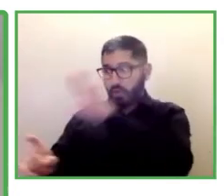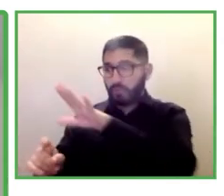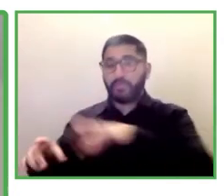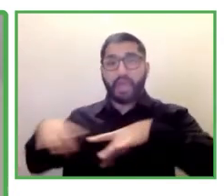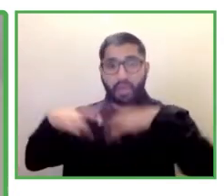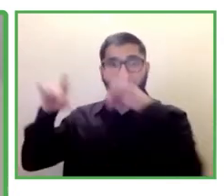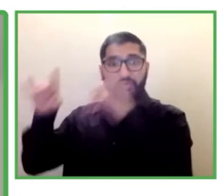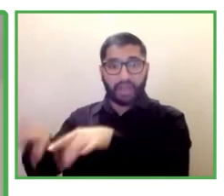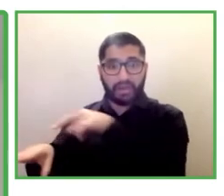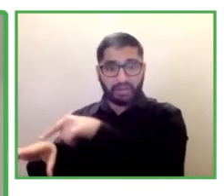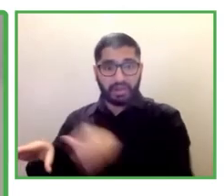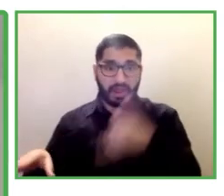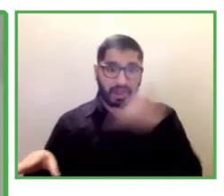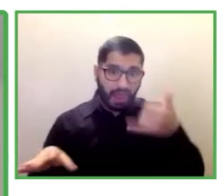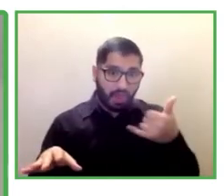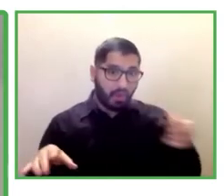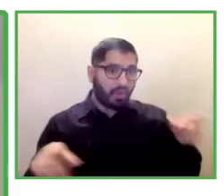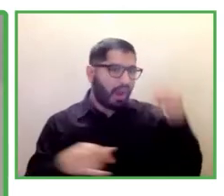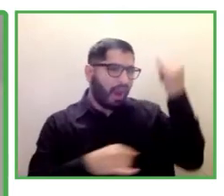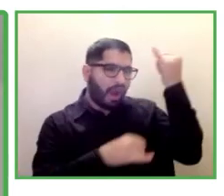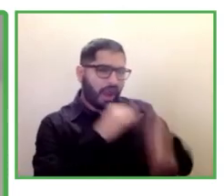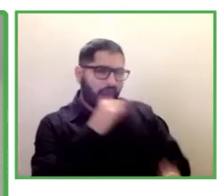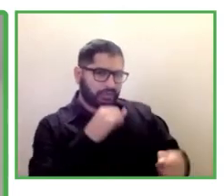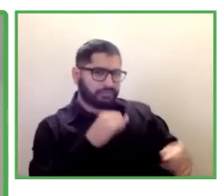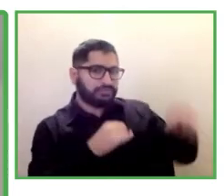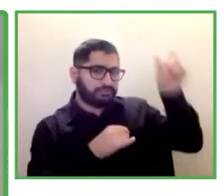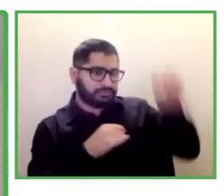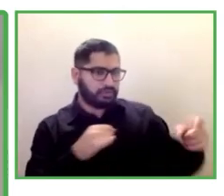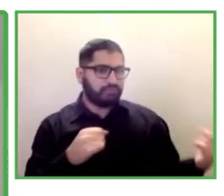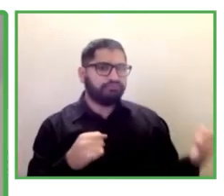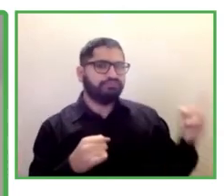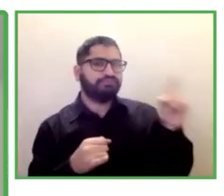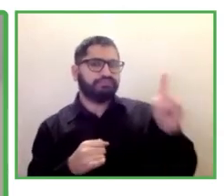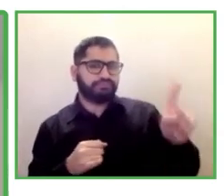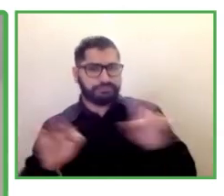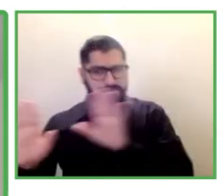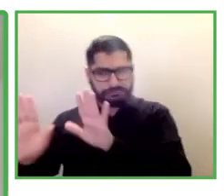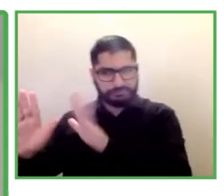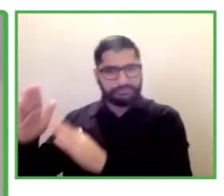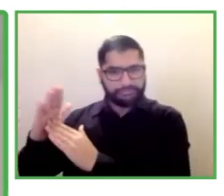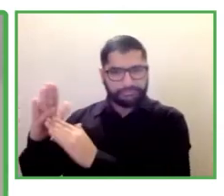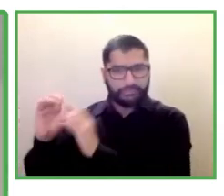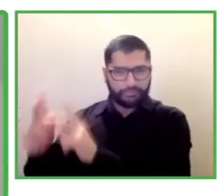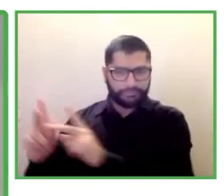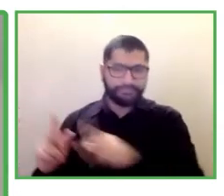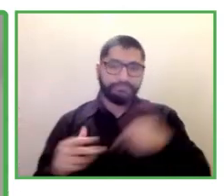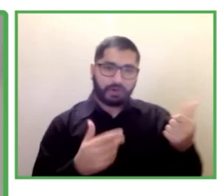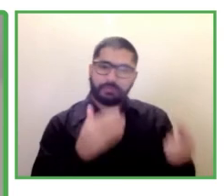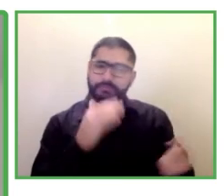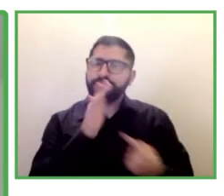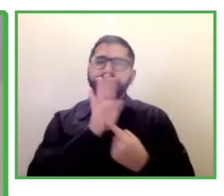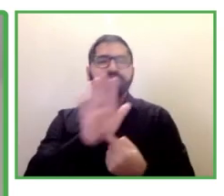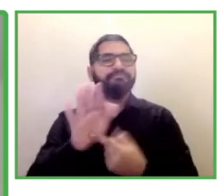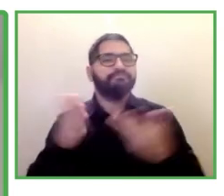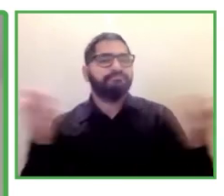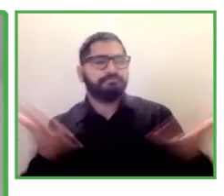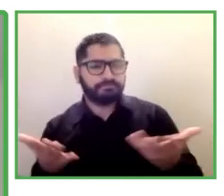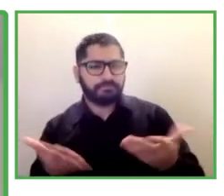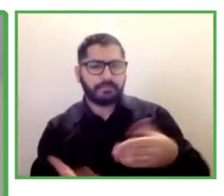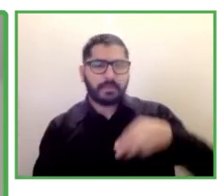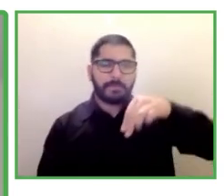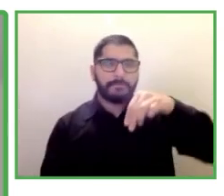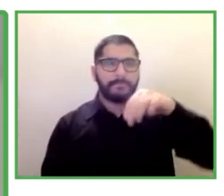speaker. Estoy muy, muy contenta de poder presentarles a Marie David de Pathways Program. Ella